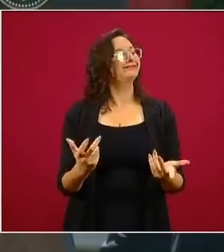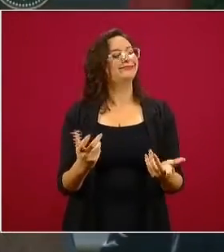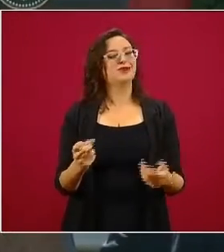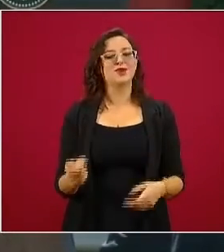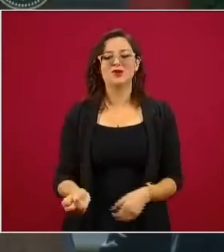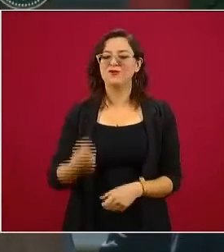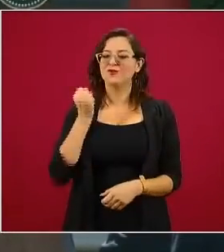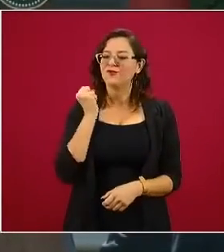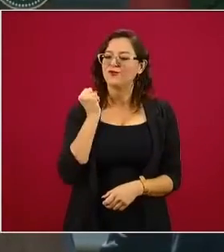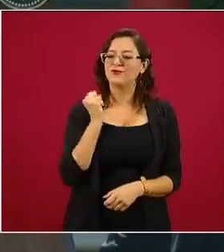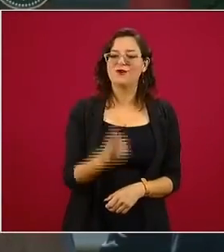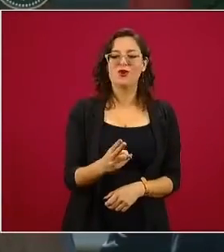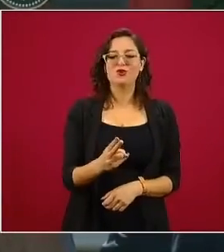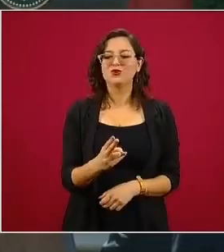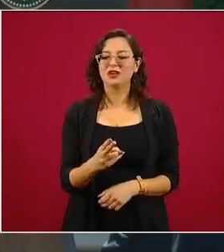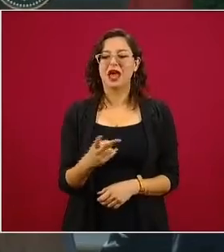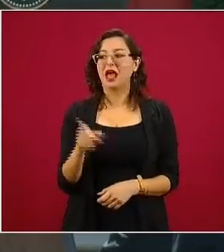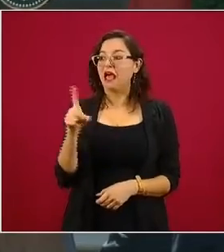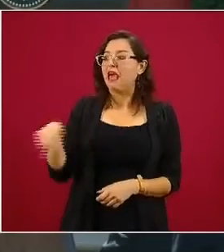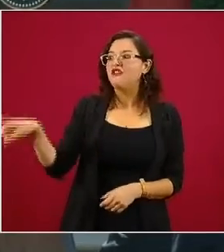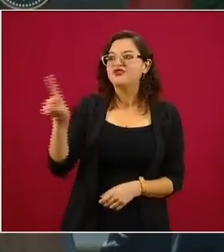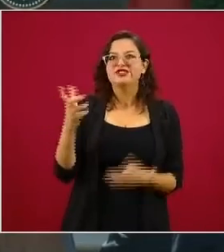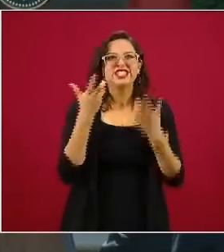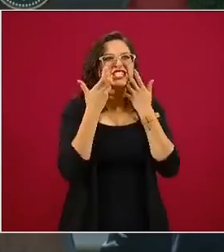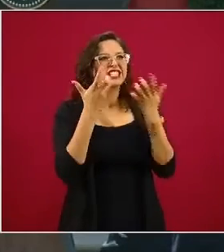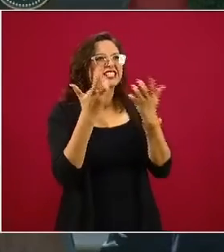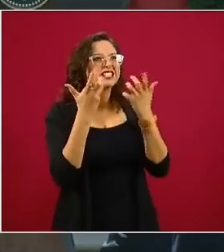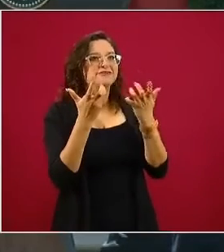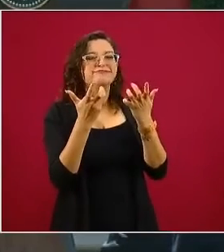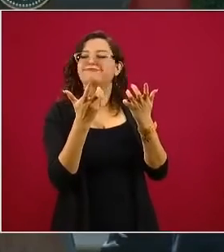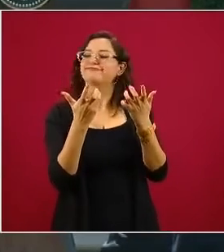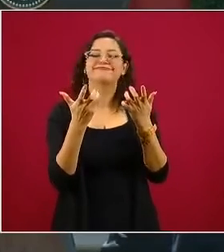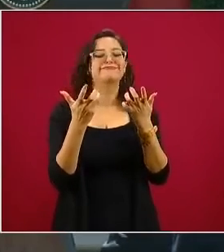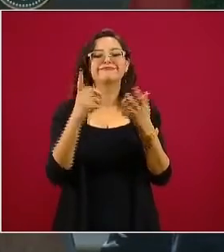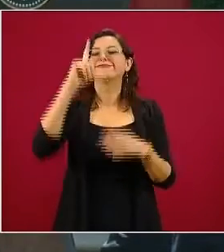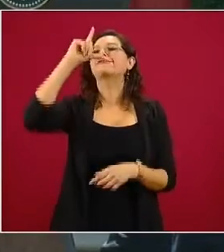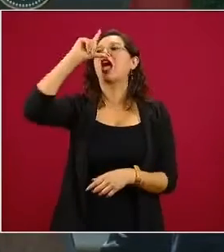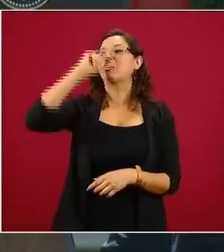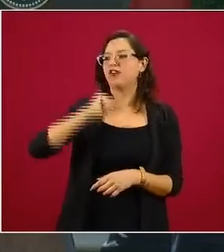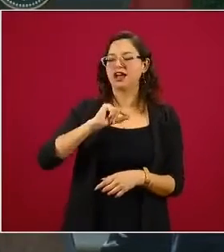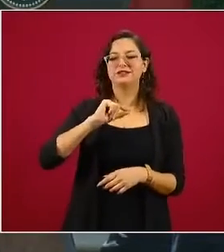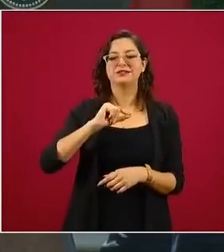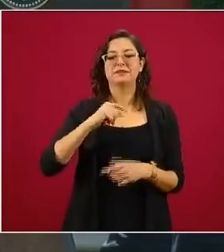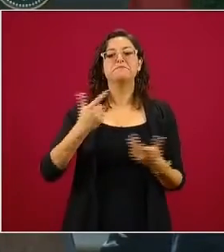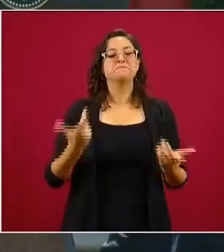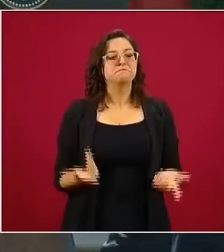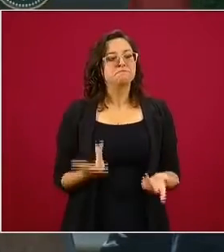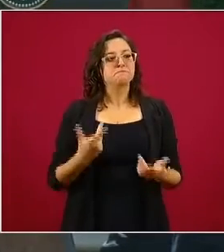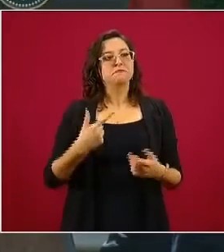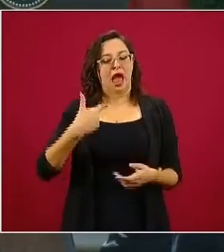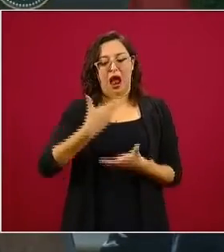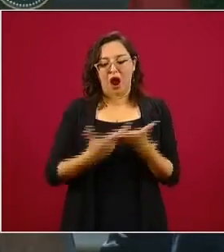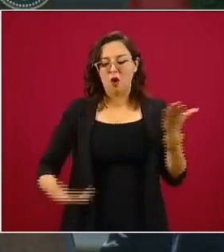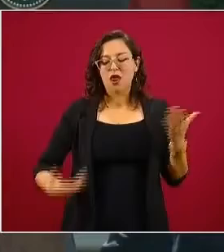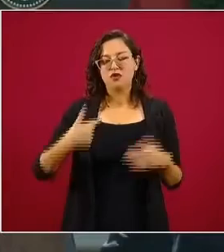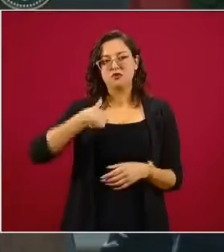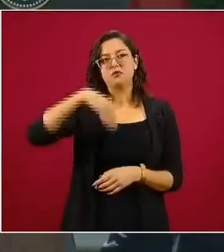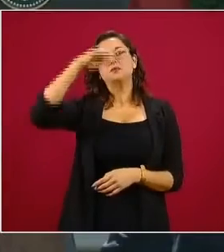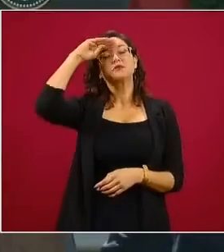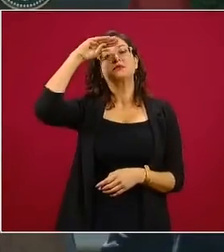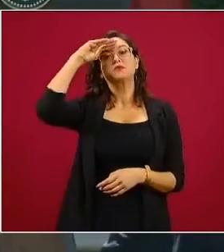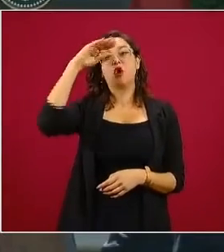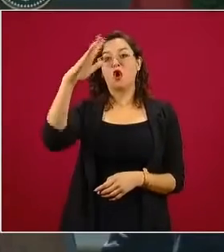Afortunadamente, ese mal augurio no se cumplió y considero que hacia el futuro no